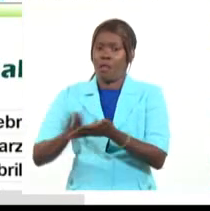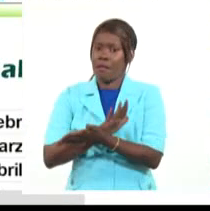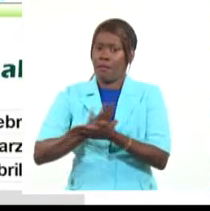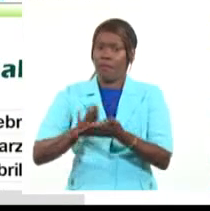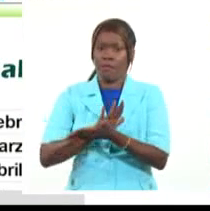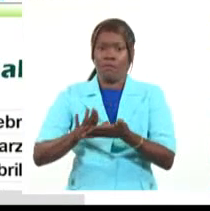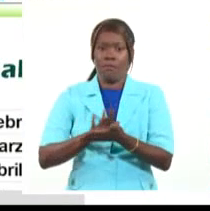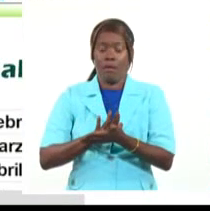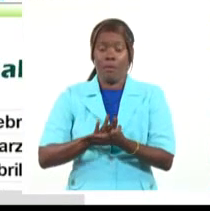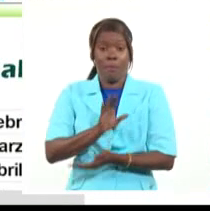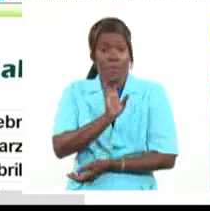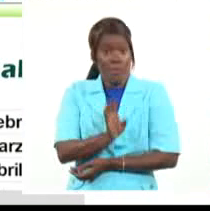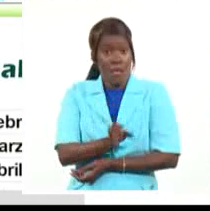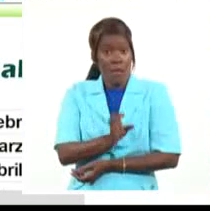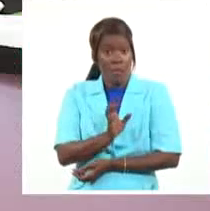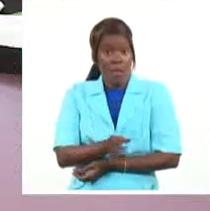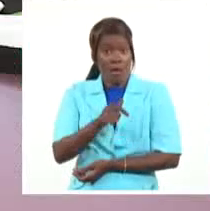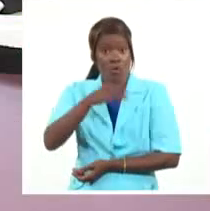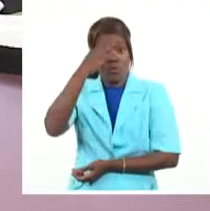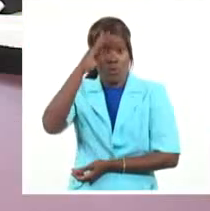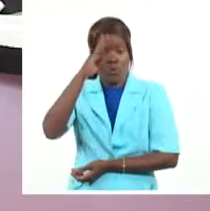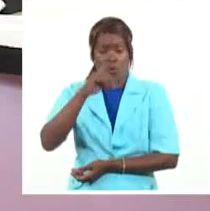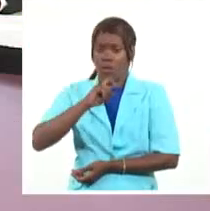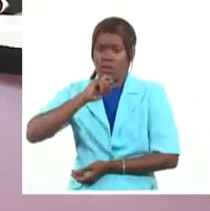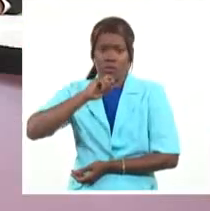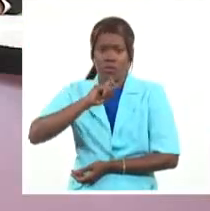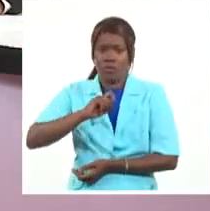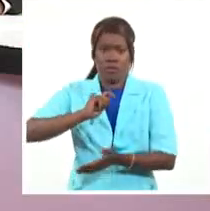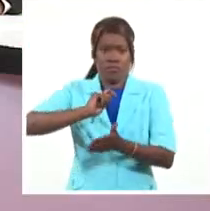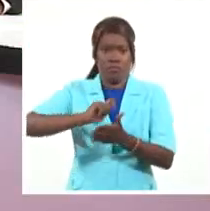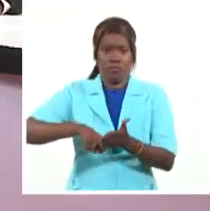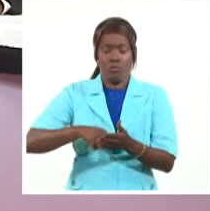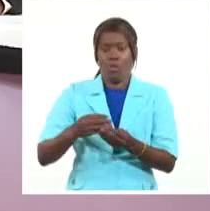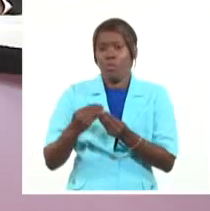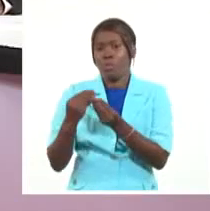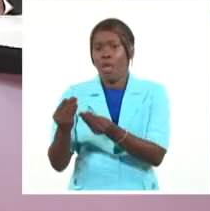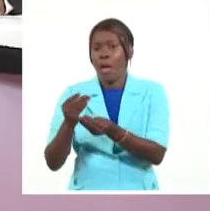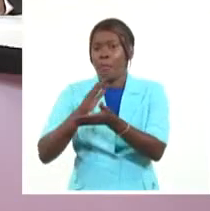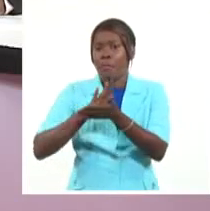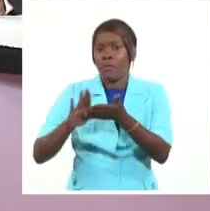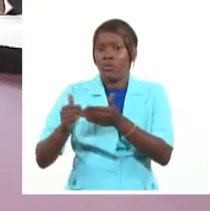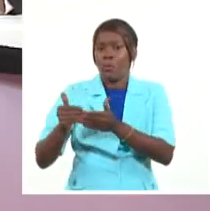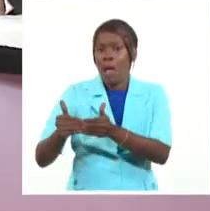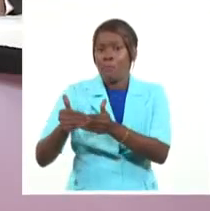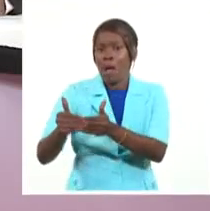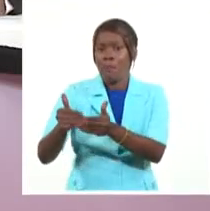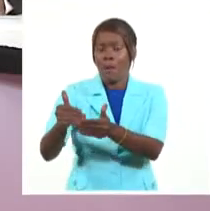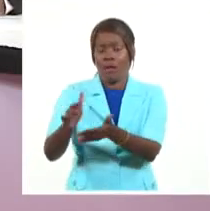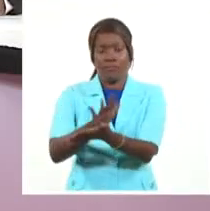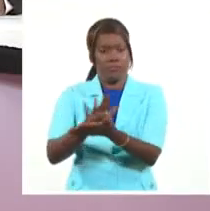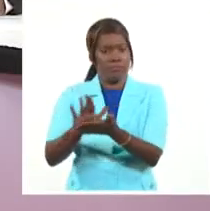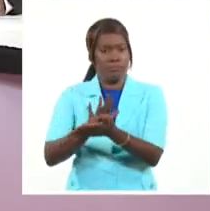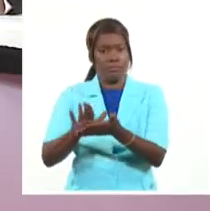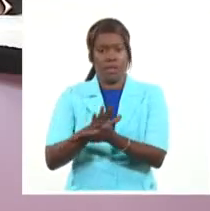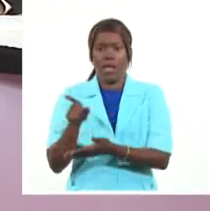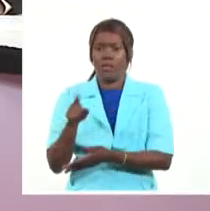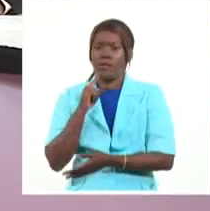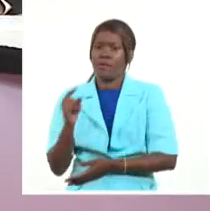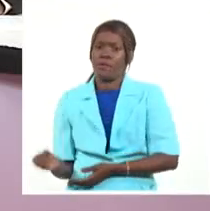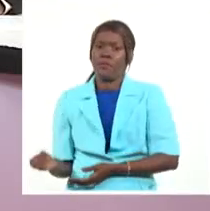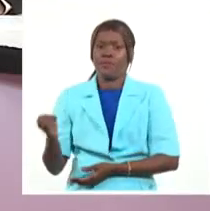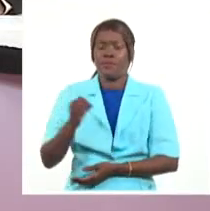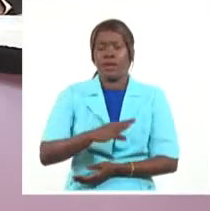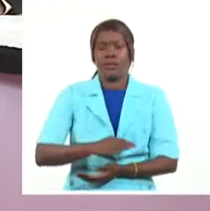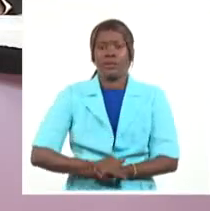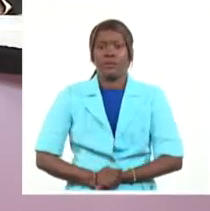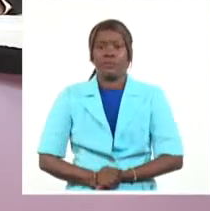en ningún caso, autorizar la sesión de garantías otorgadas por el Estado, es decir, garantías soberanas. El